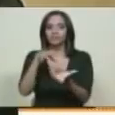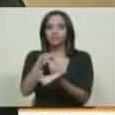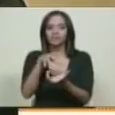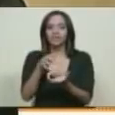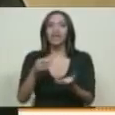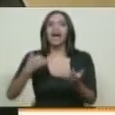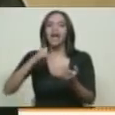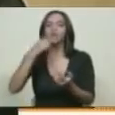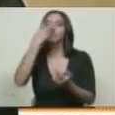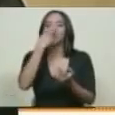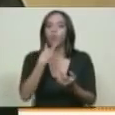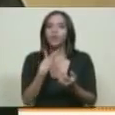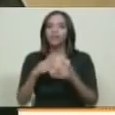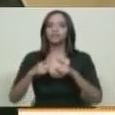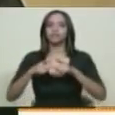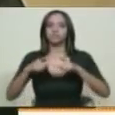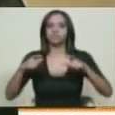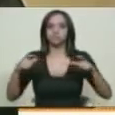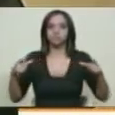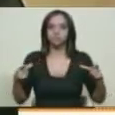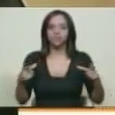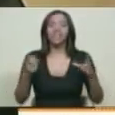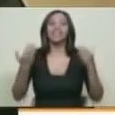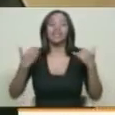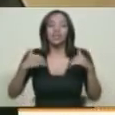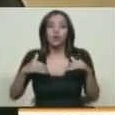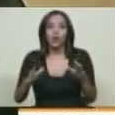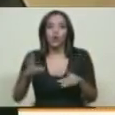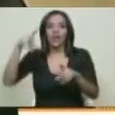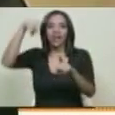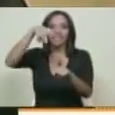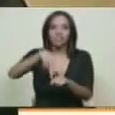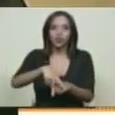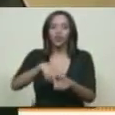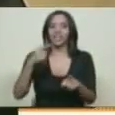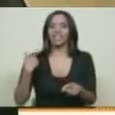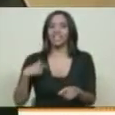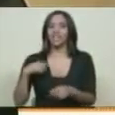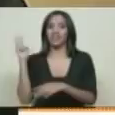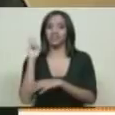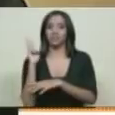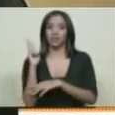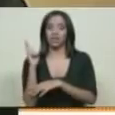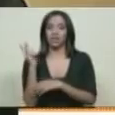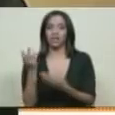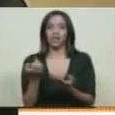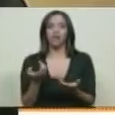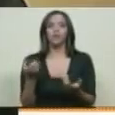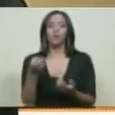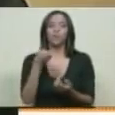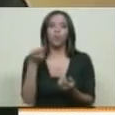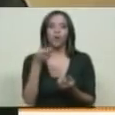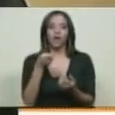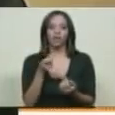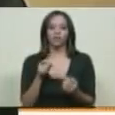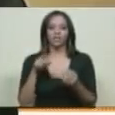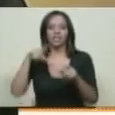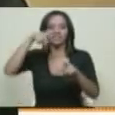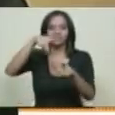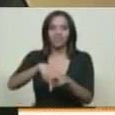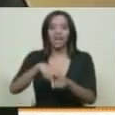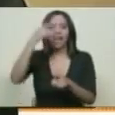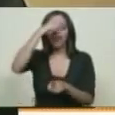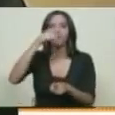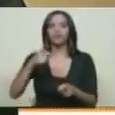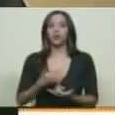pobreza, y realmente, además, con la agresión que tiene Venezuela, precisamente intentando someter a la población por el hambre, o